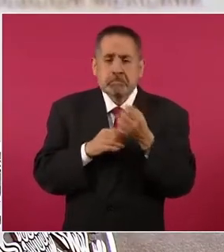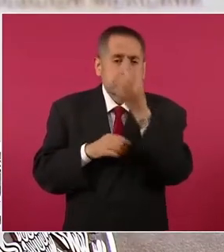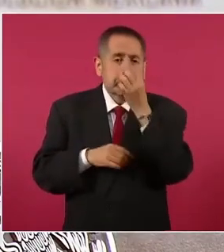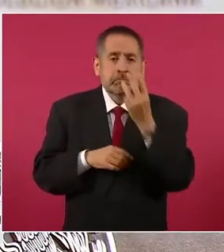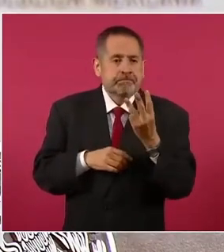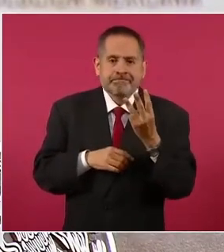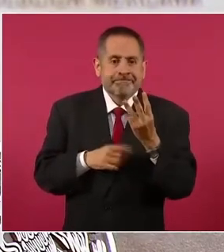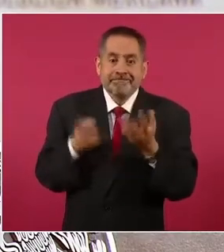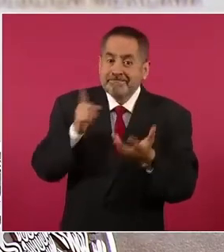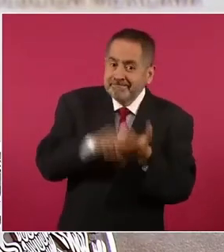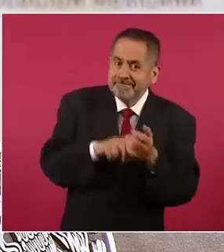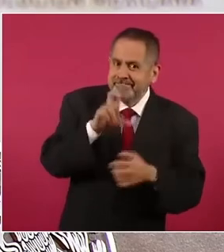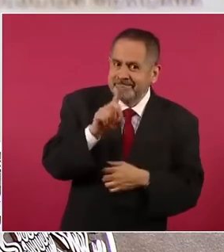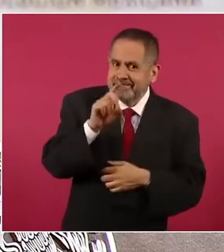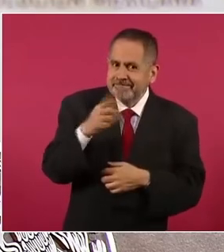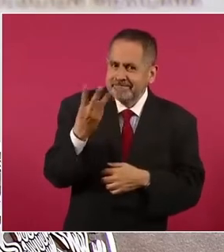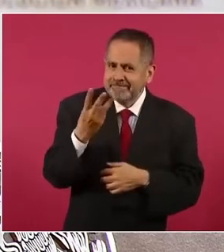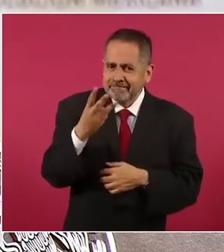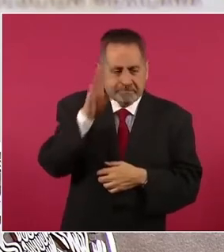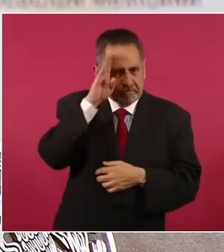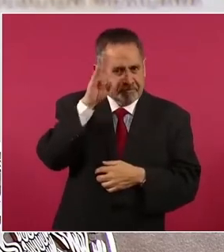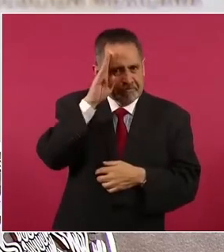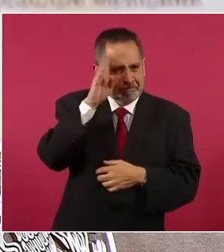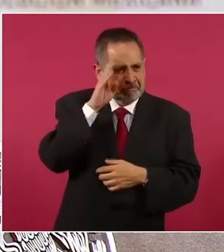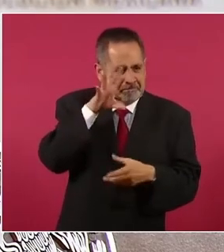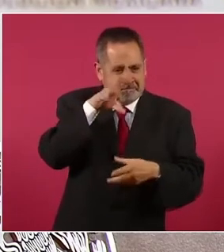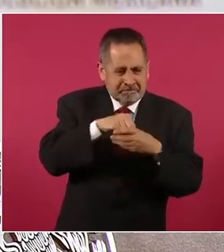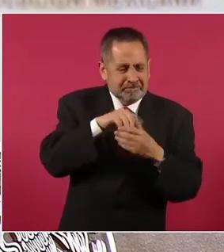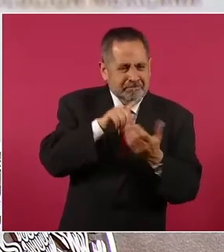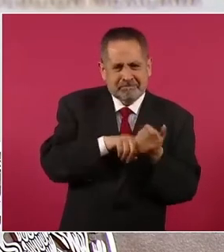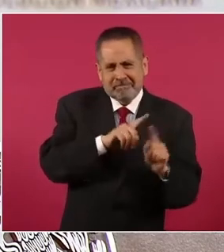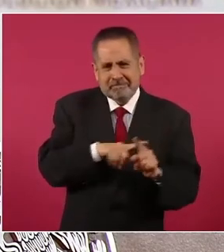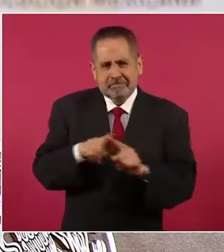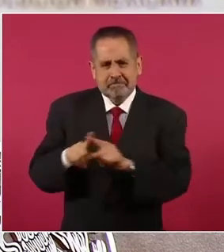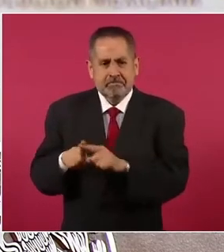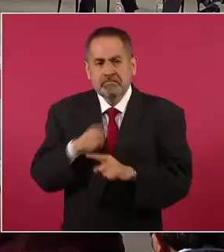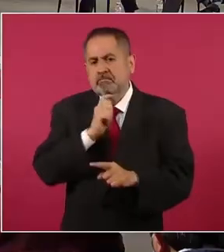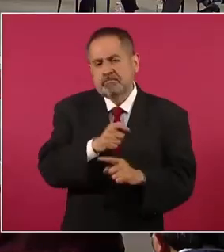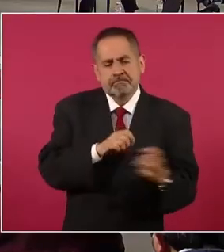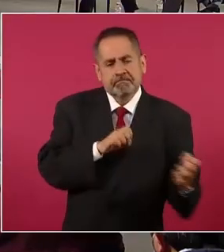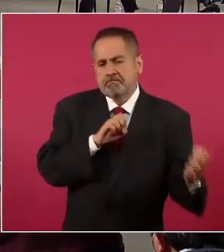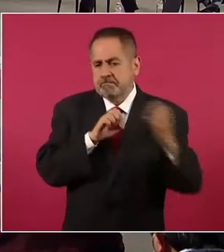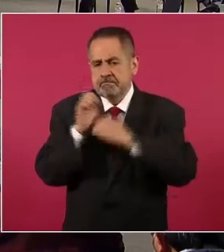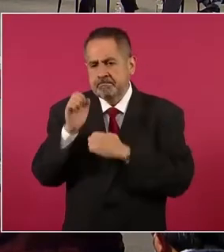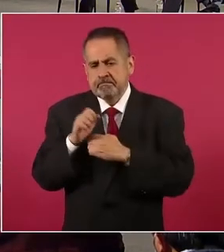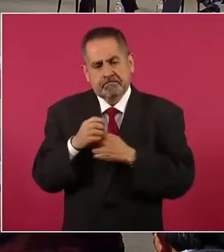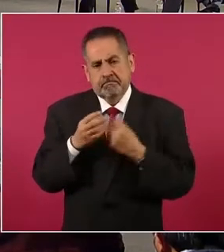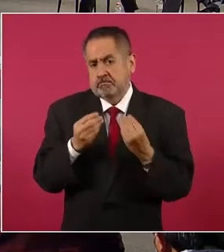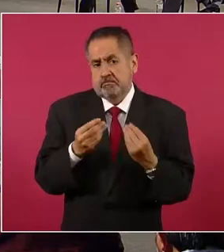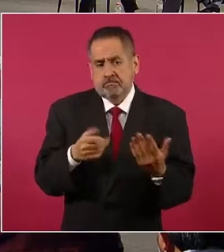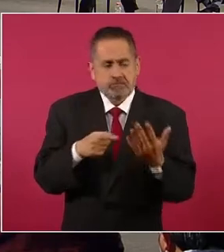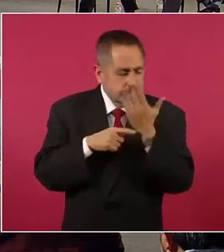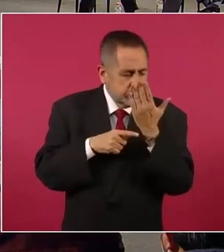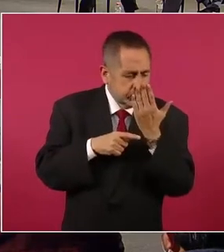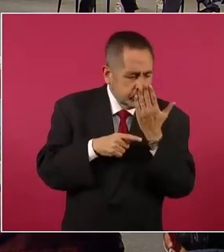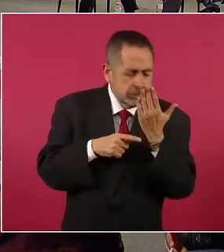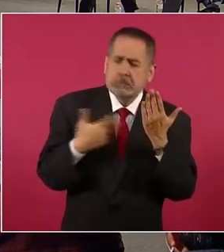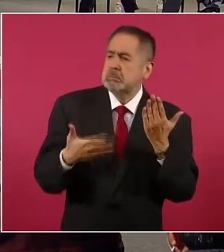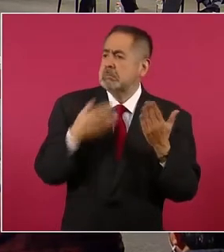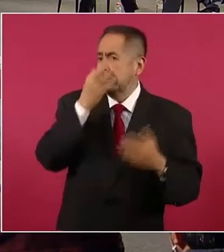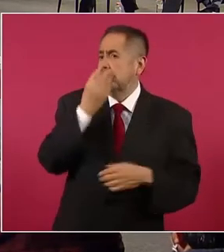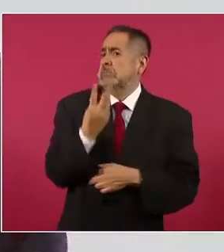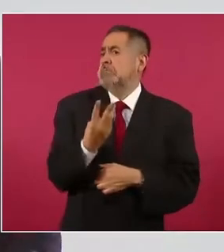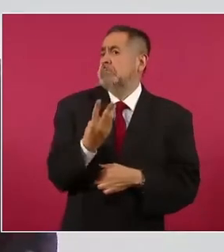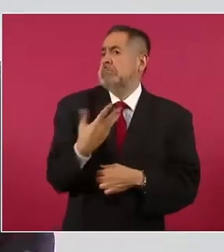analizados. Esto por sí mismo constituye un enorme engaño al consumidor, el cual confía que este